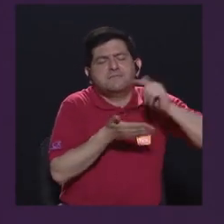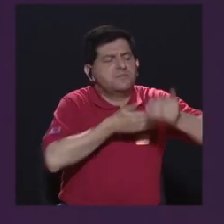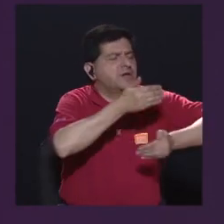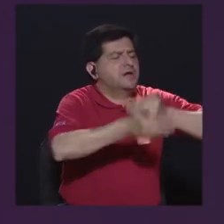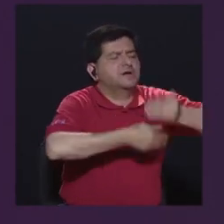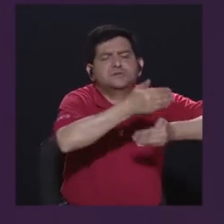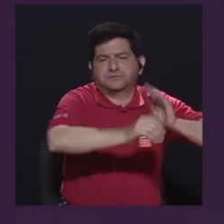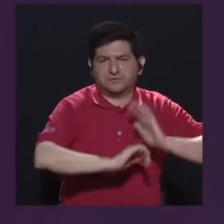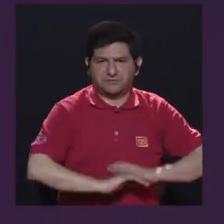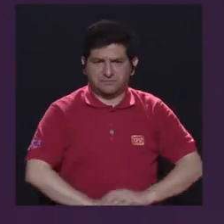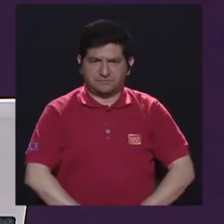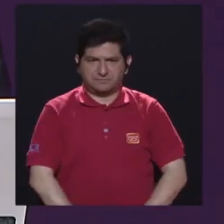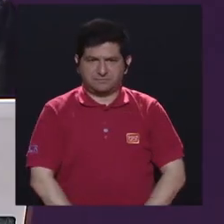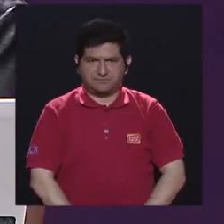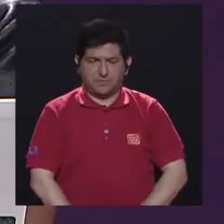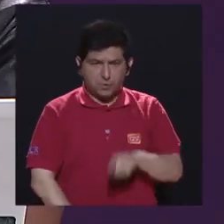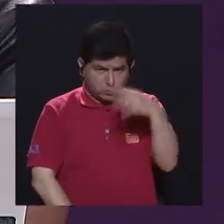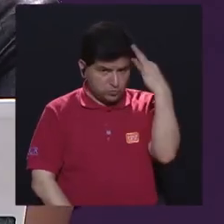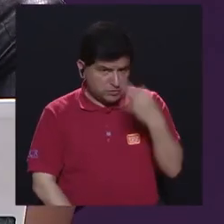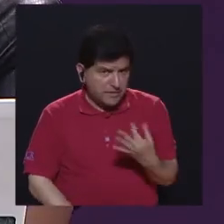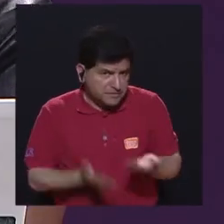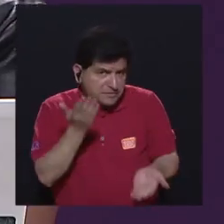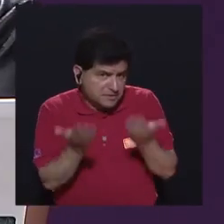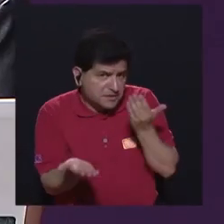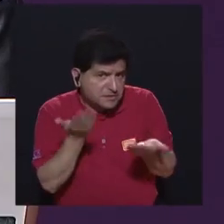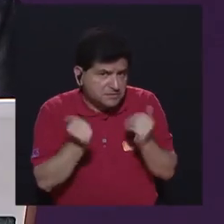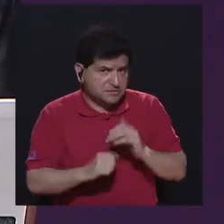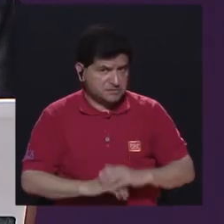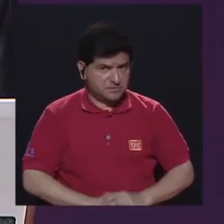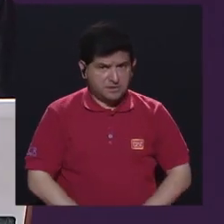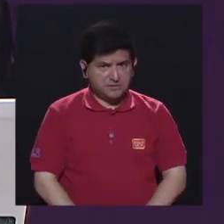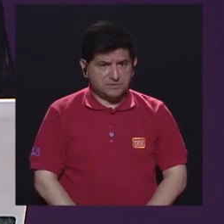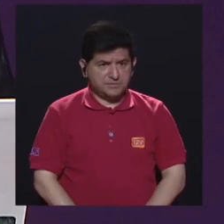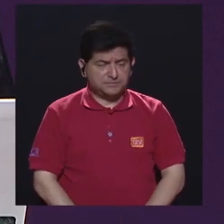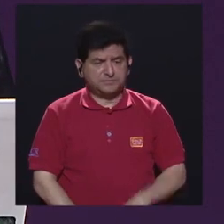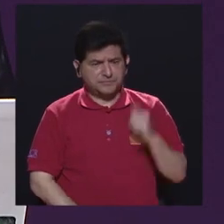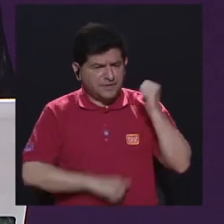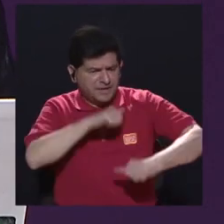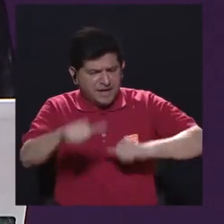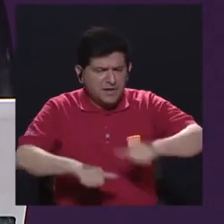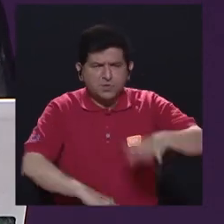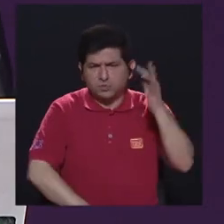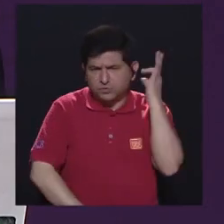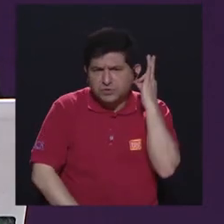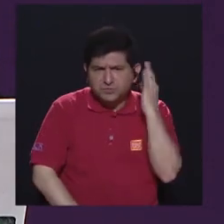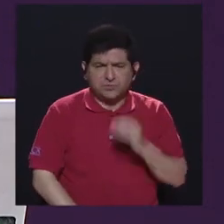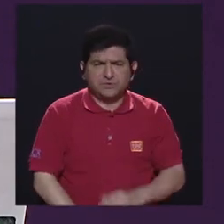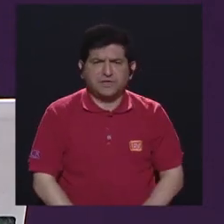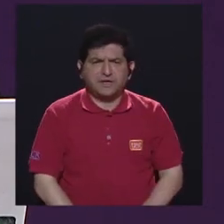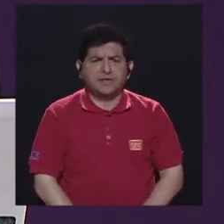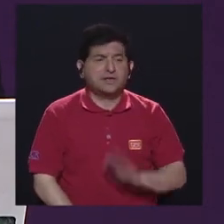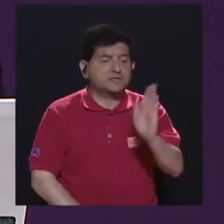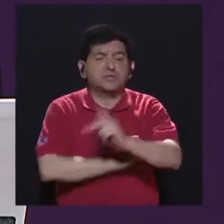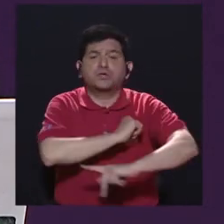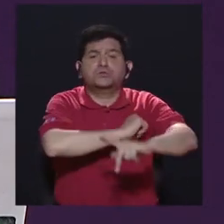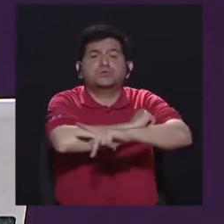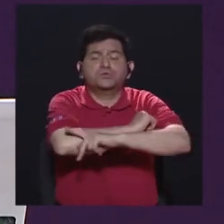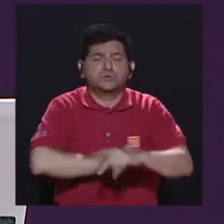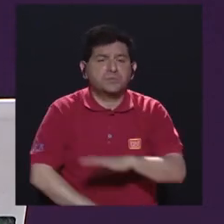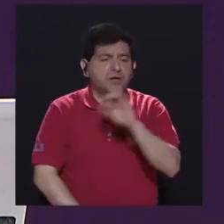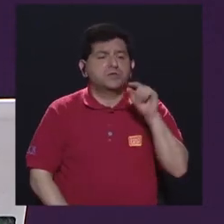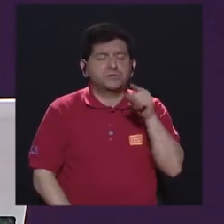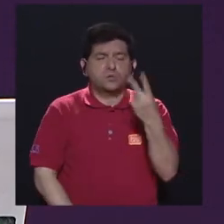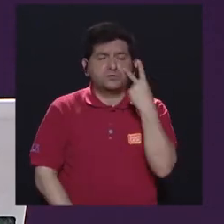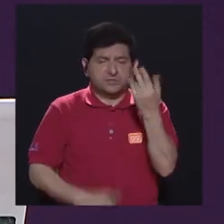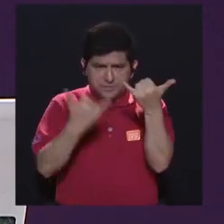higienizando cada vez más. Uh-huh. ¿Y ustedes creen que de alguna manera los feminismos en sus países o en donde lo